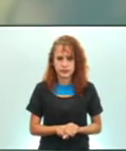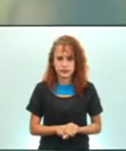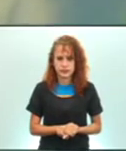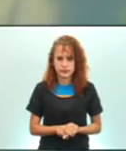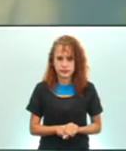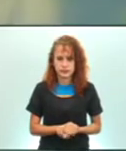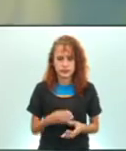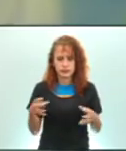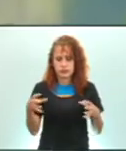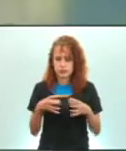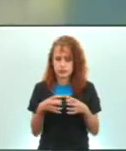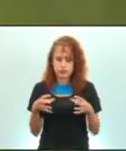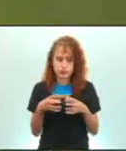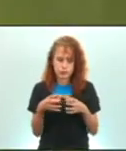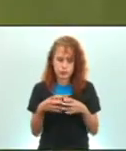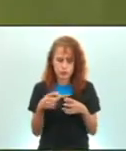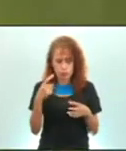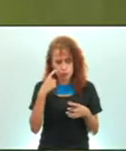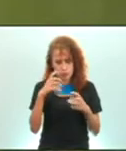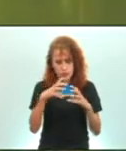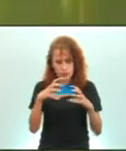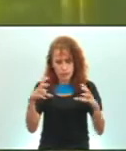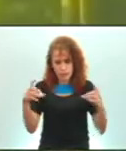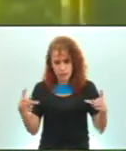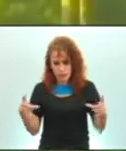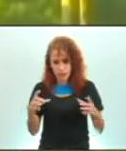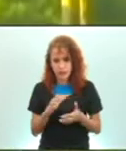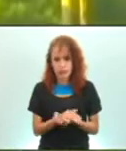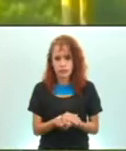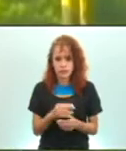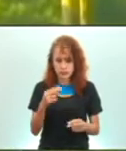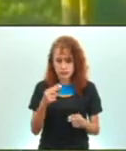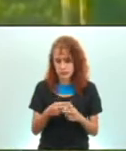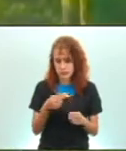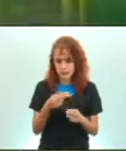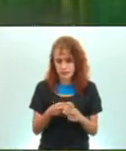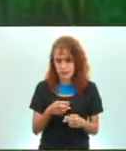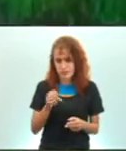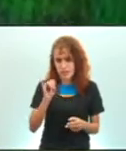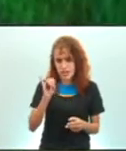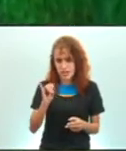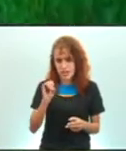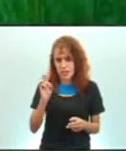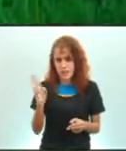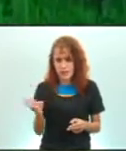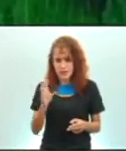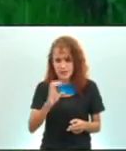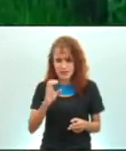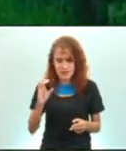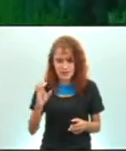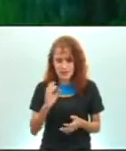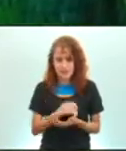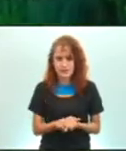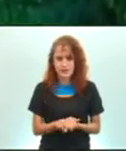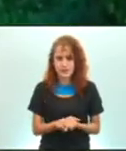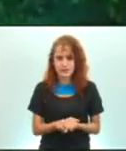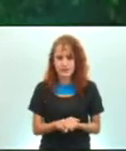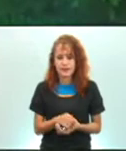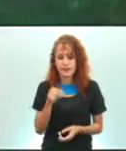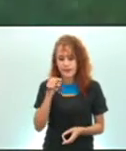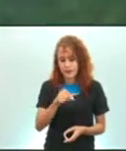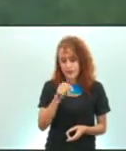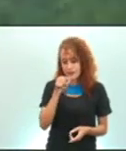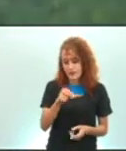El Panel Intergubernamental de Expertos en Cambio Climático, conocido por sus siglas en inglés IPCC,